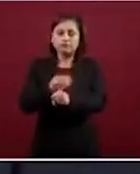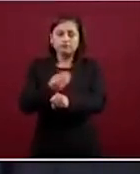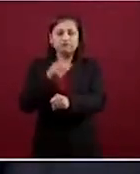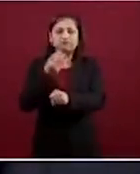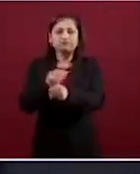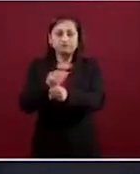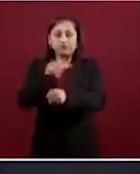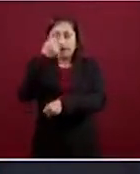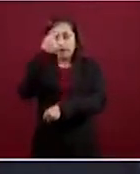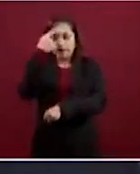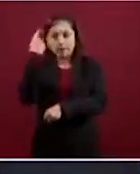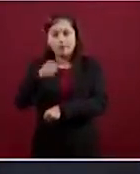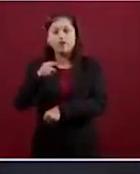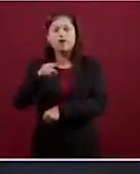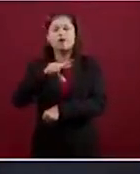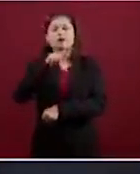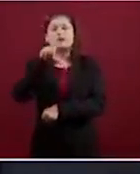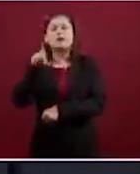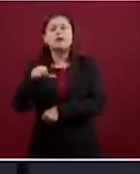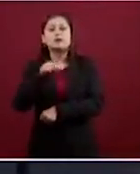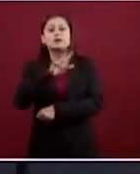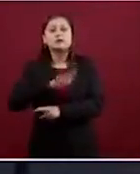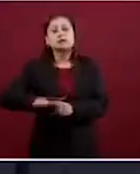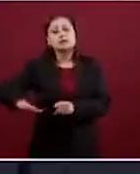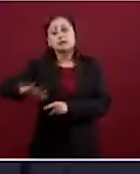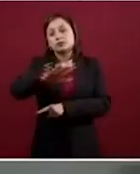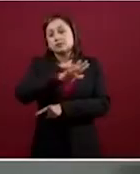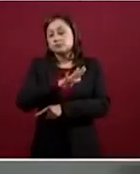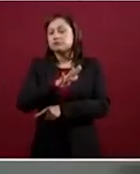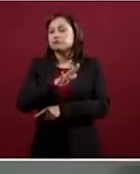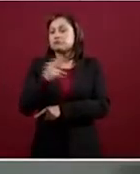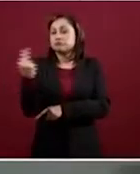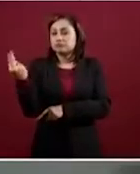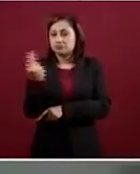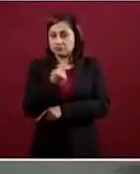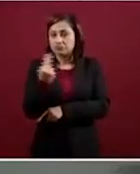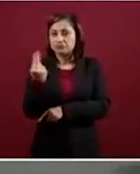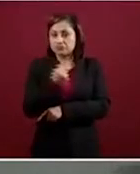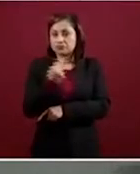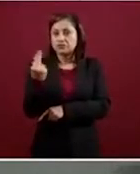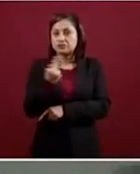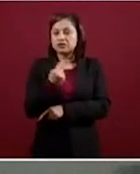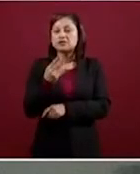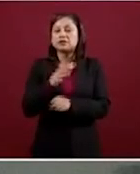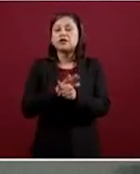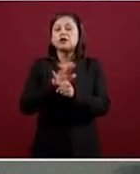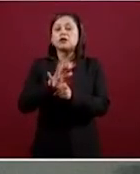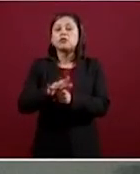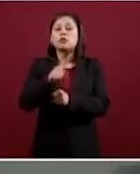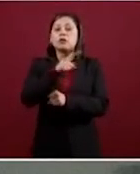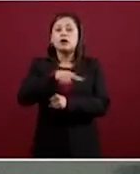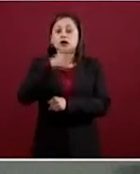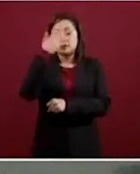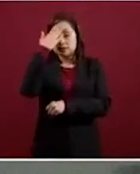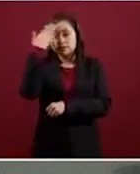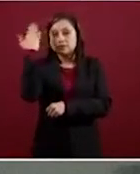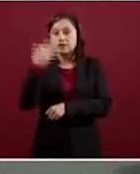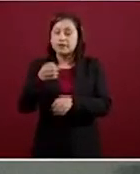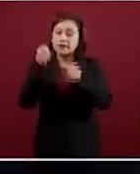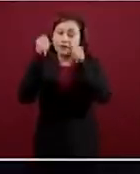instrumentos imprescindibles para combatir eficazmente la inseguridad y la violencia